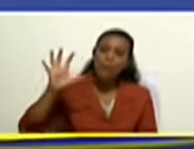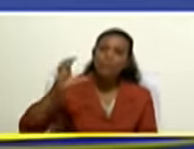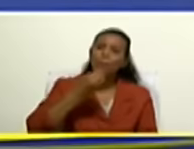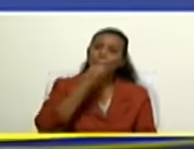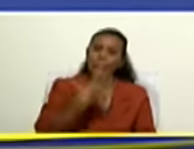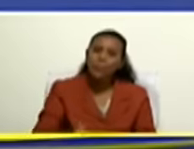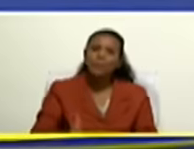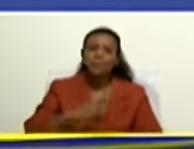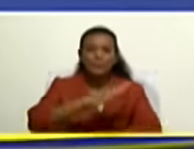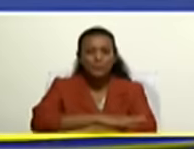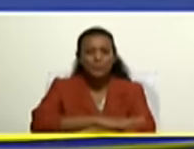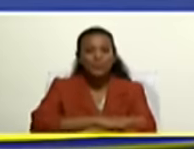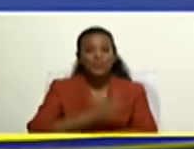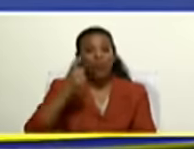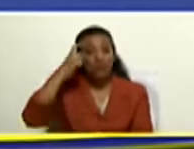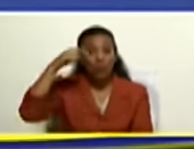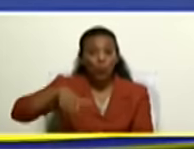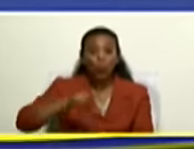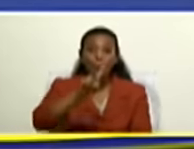buena. Hoy